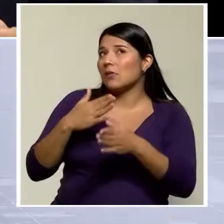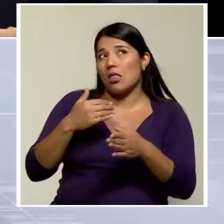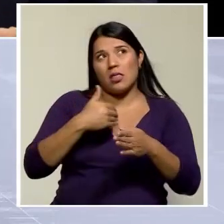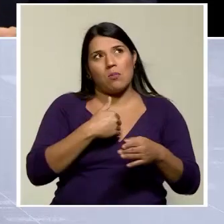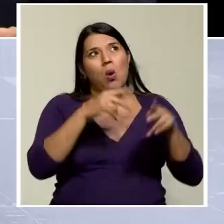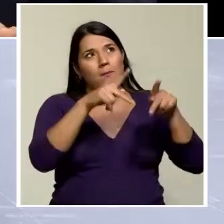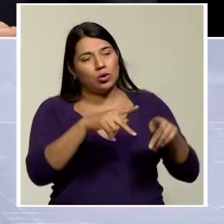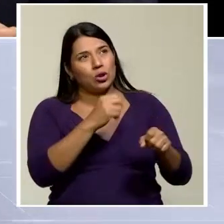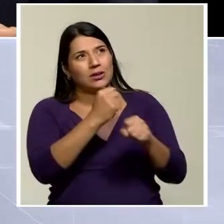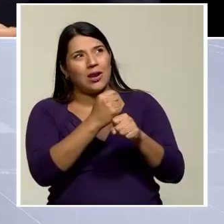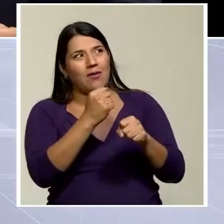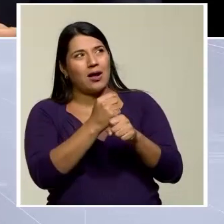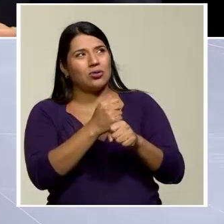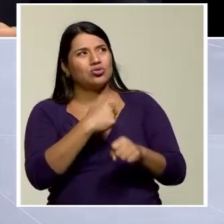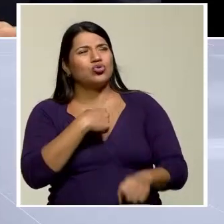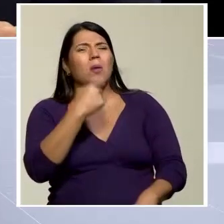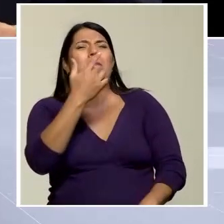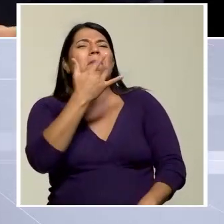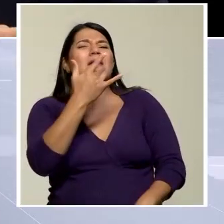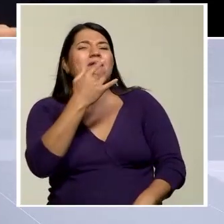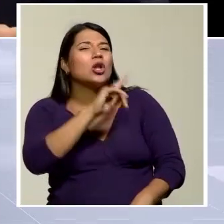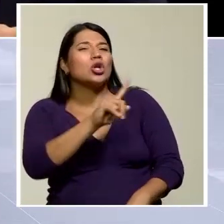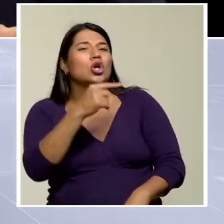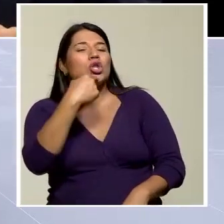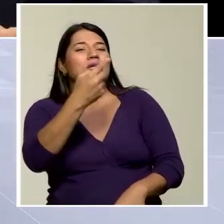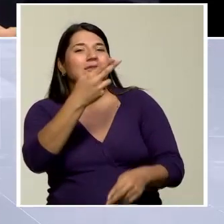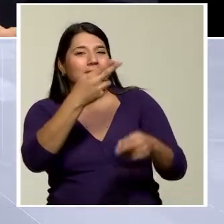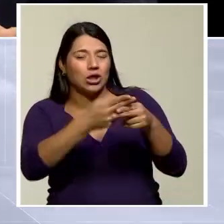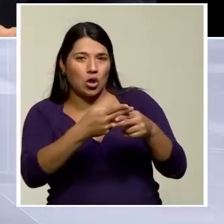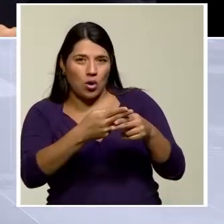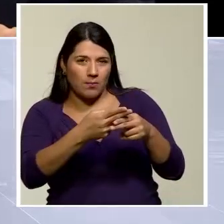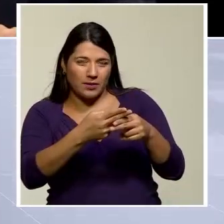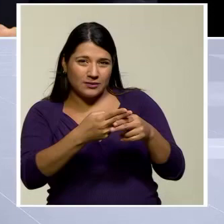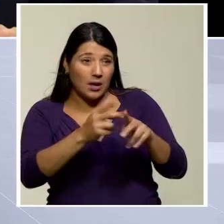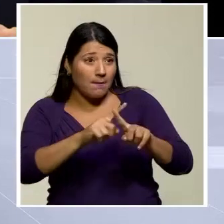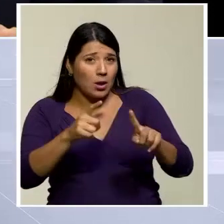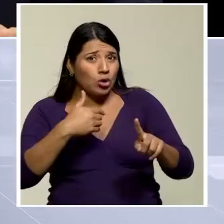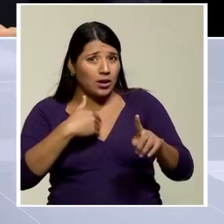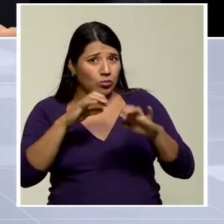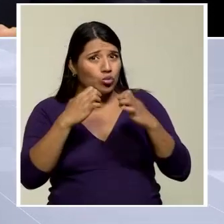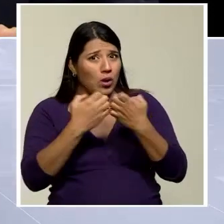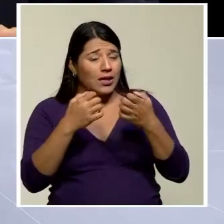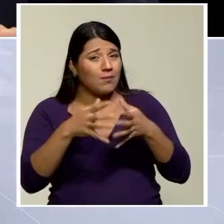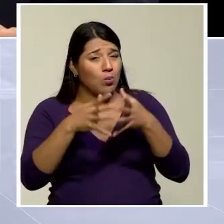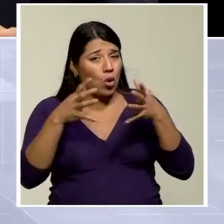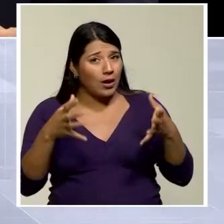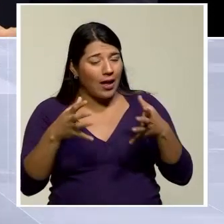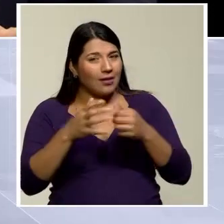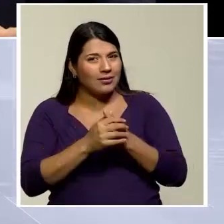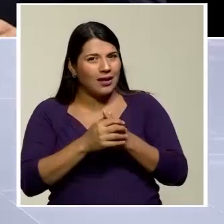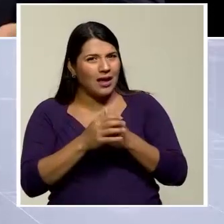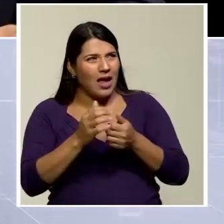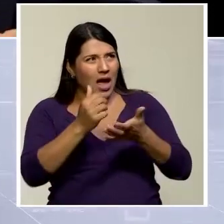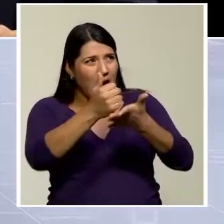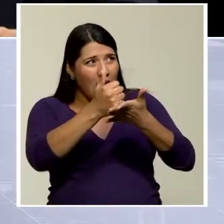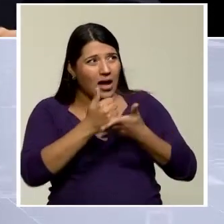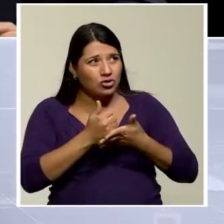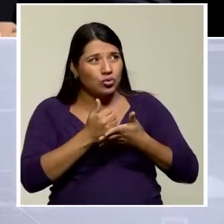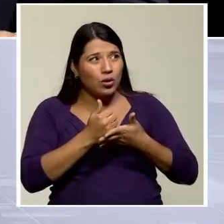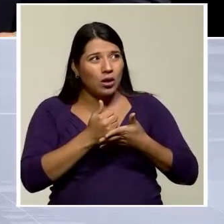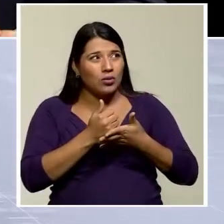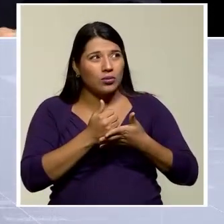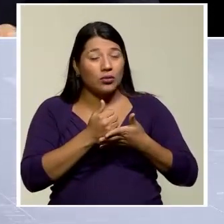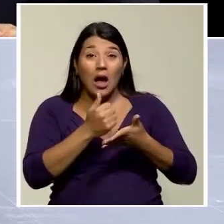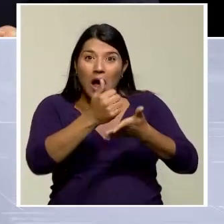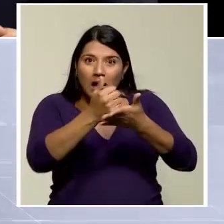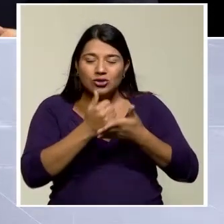que han trabajado. Prefiero no decir nombres todavía para no comprometerlos, pero también hay un equipo grande que nos ha ayudado, por ejemplo, en toda la investigación. Tiene que afinar el lápiz, don José María. En